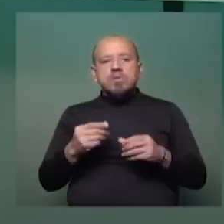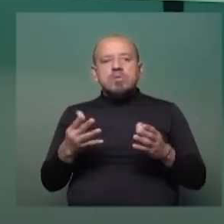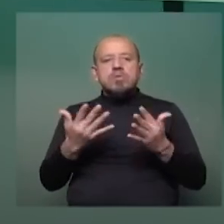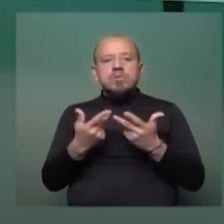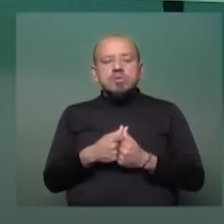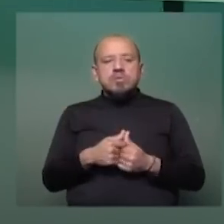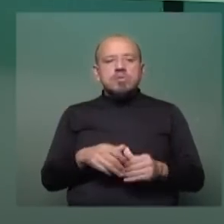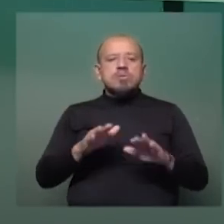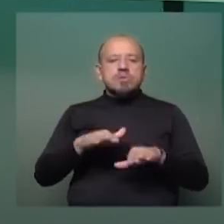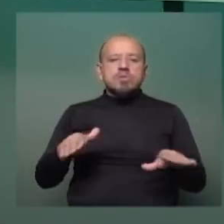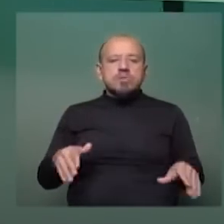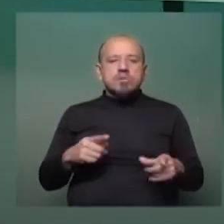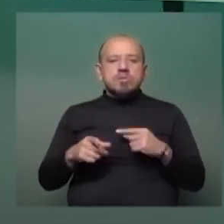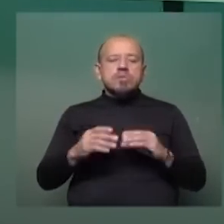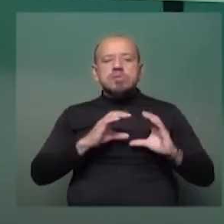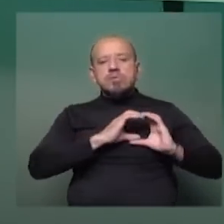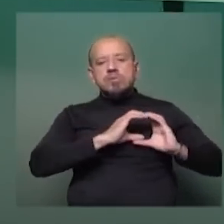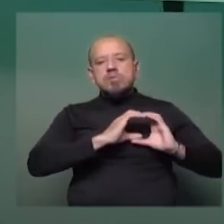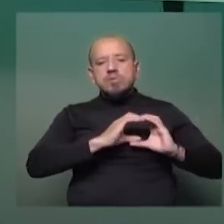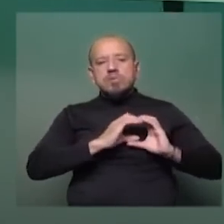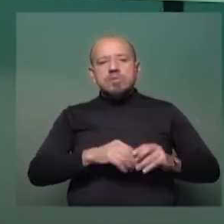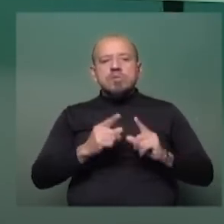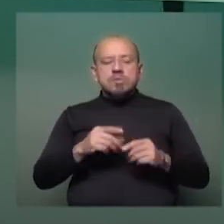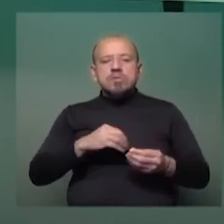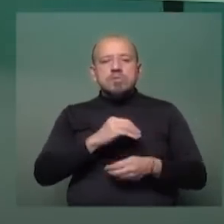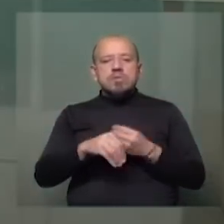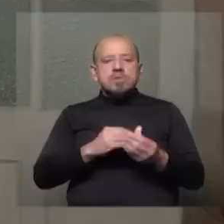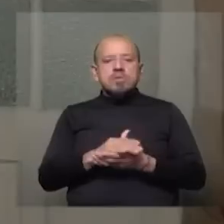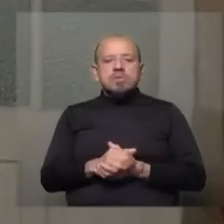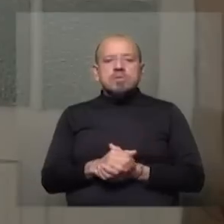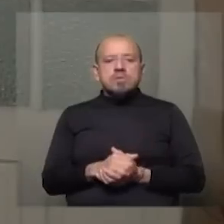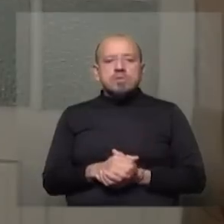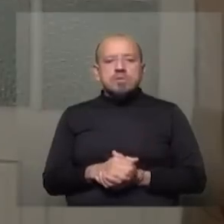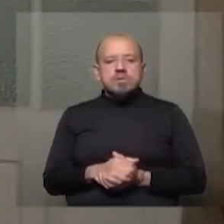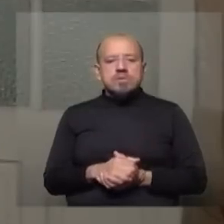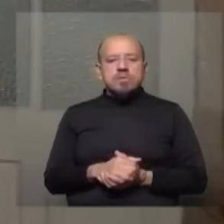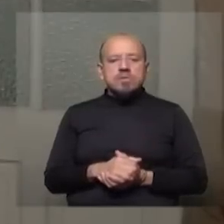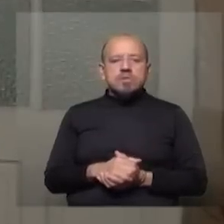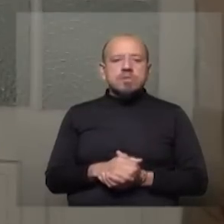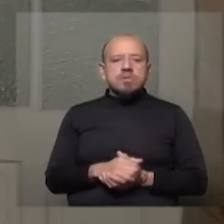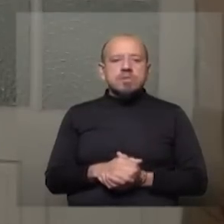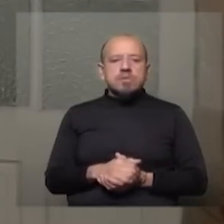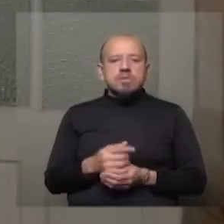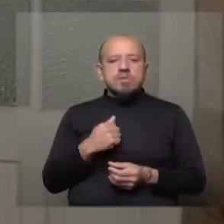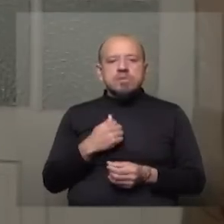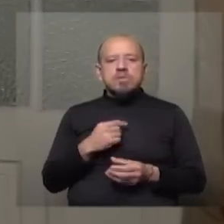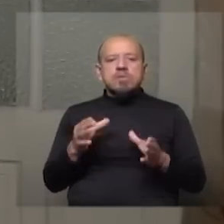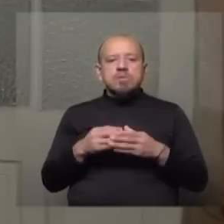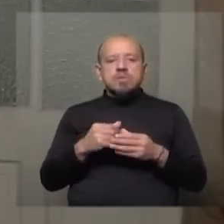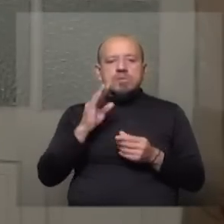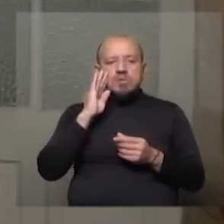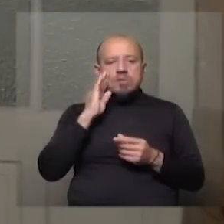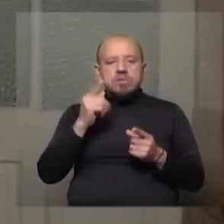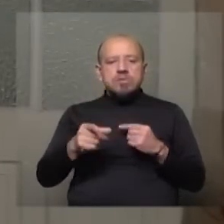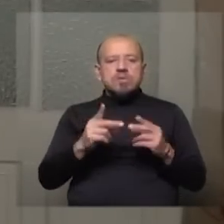niños y niñas con cardiopatias congénitas y también sus familias Nosotros somos un grupo de padres y madres con niños con